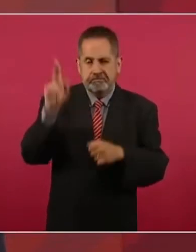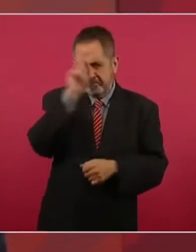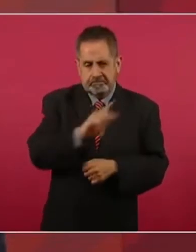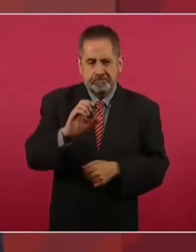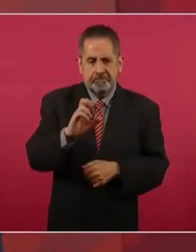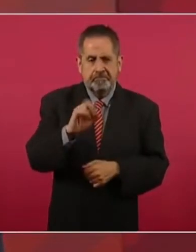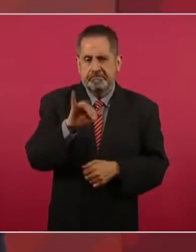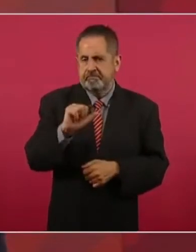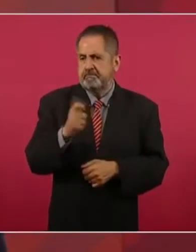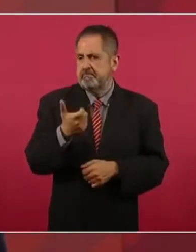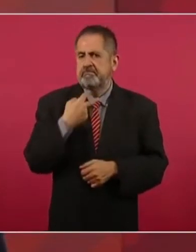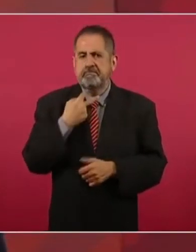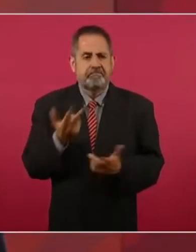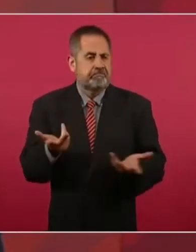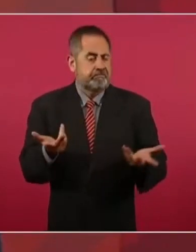¿Cómo no